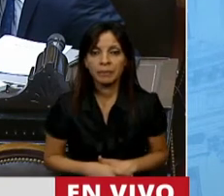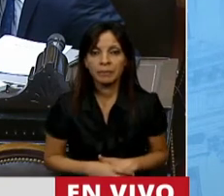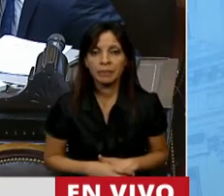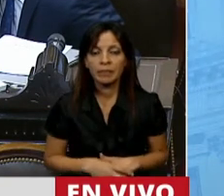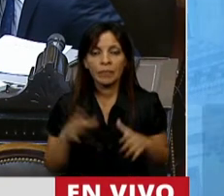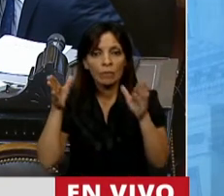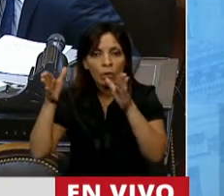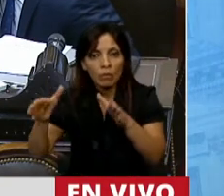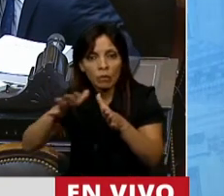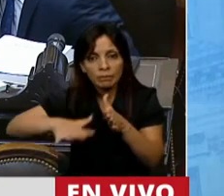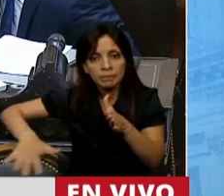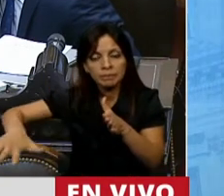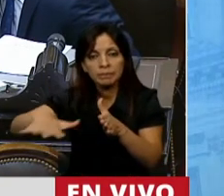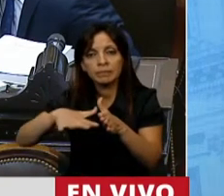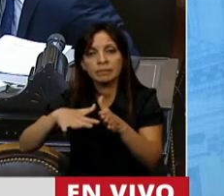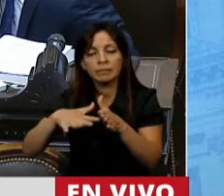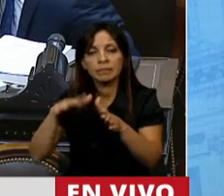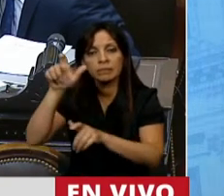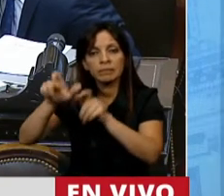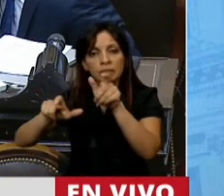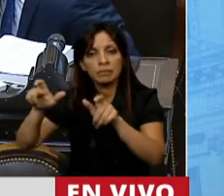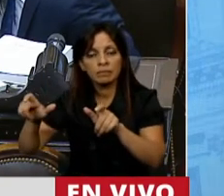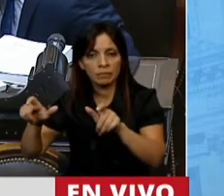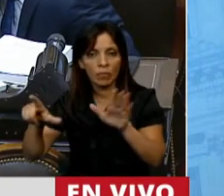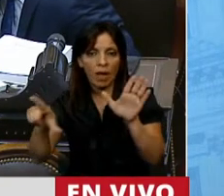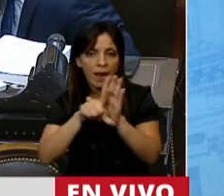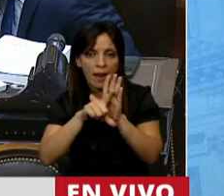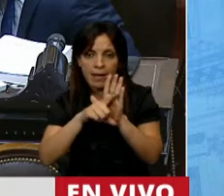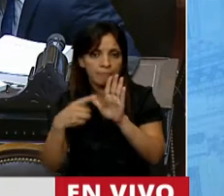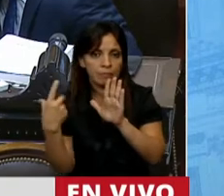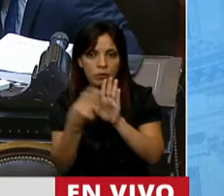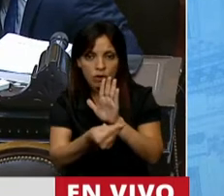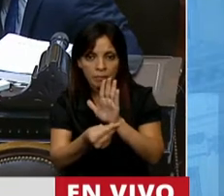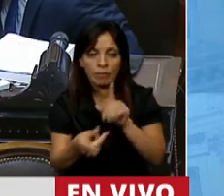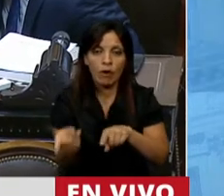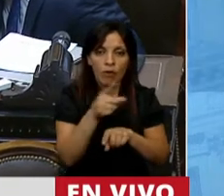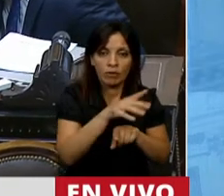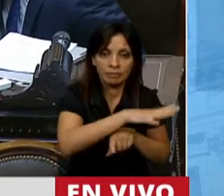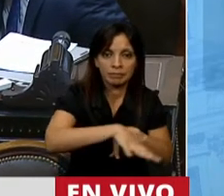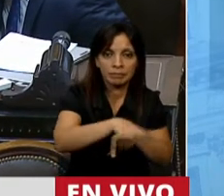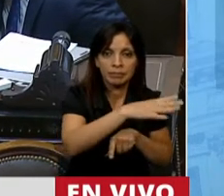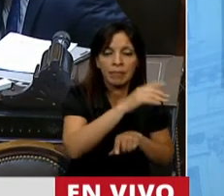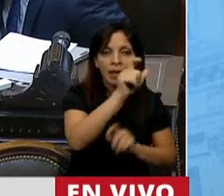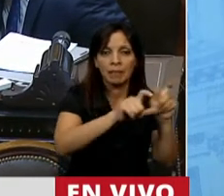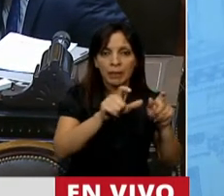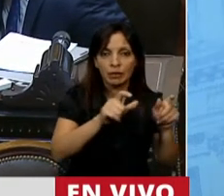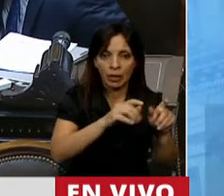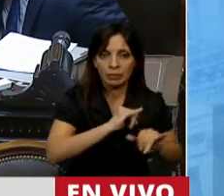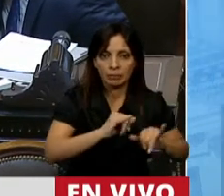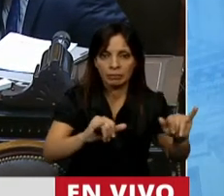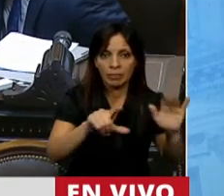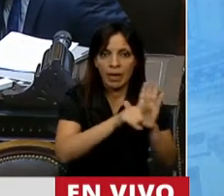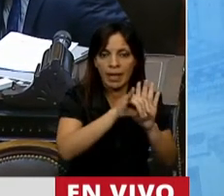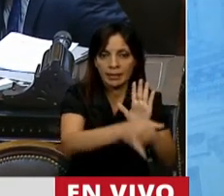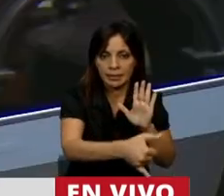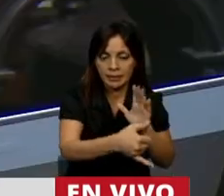para quienes no acompañan este proyecto y otra parte para quienes promueven este